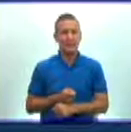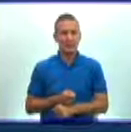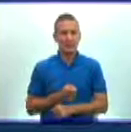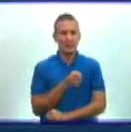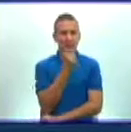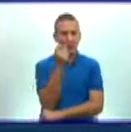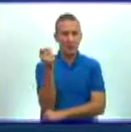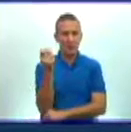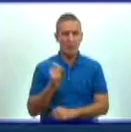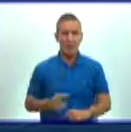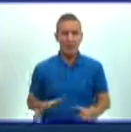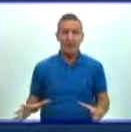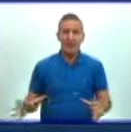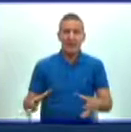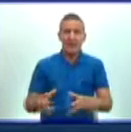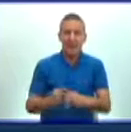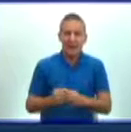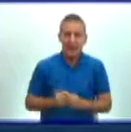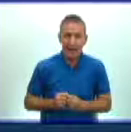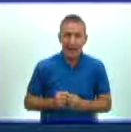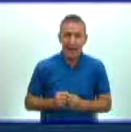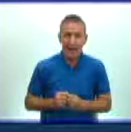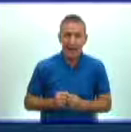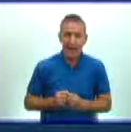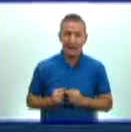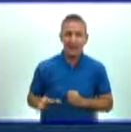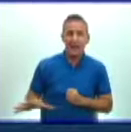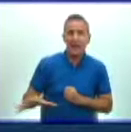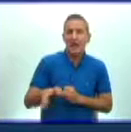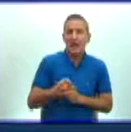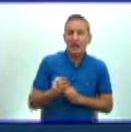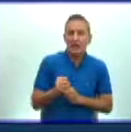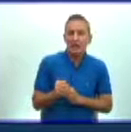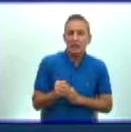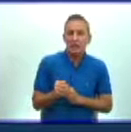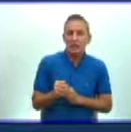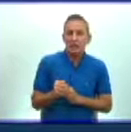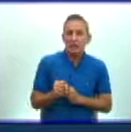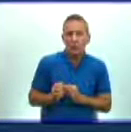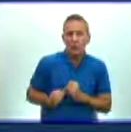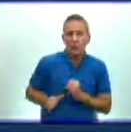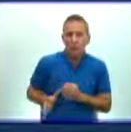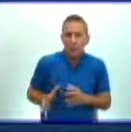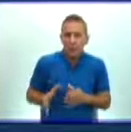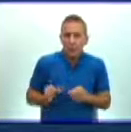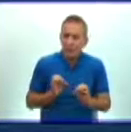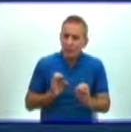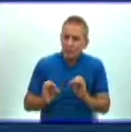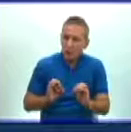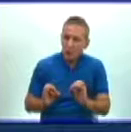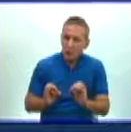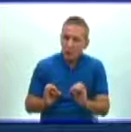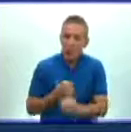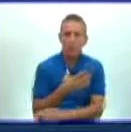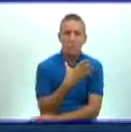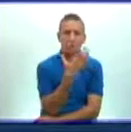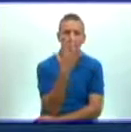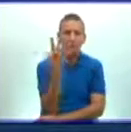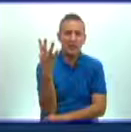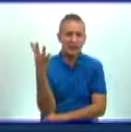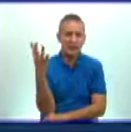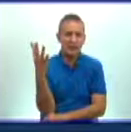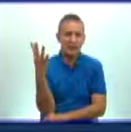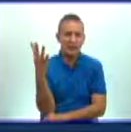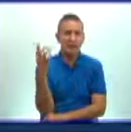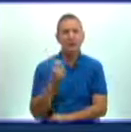a todos y los anida en su árbol encubridor. Como verdadero educador, atrae a todos.